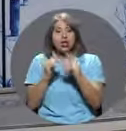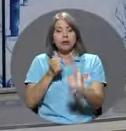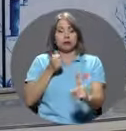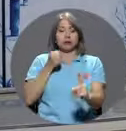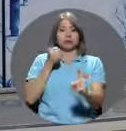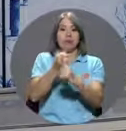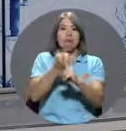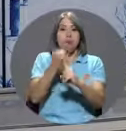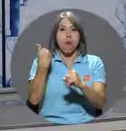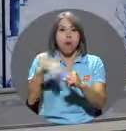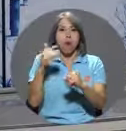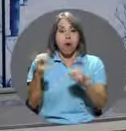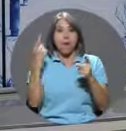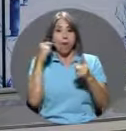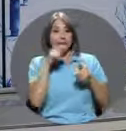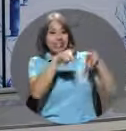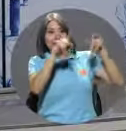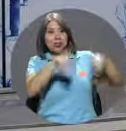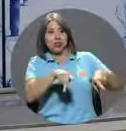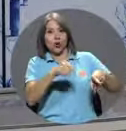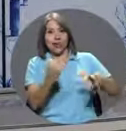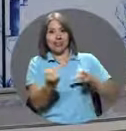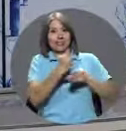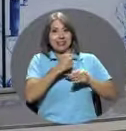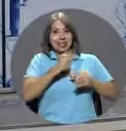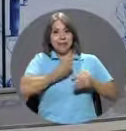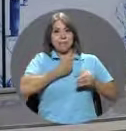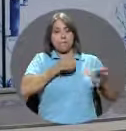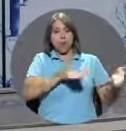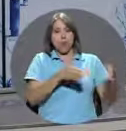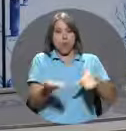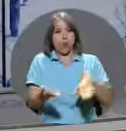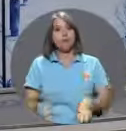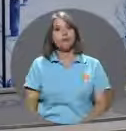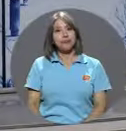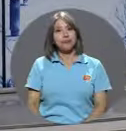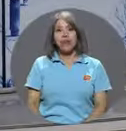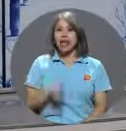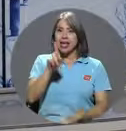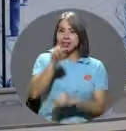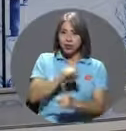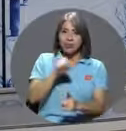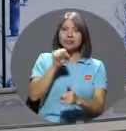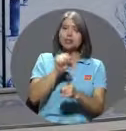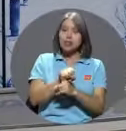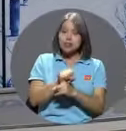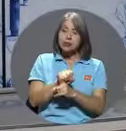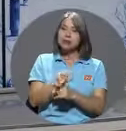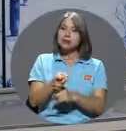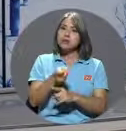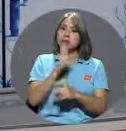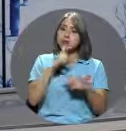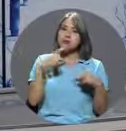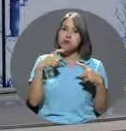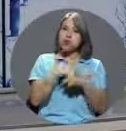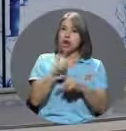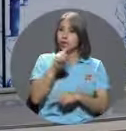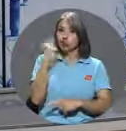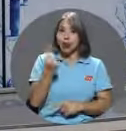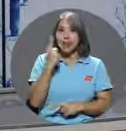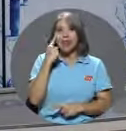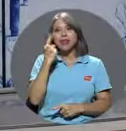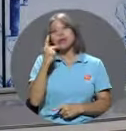persona. Es una situación muy compleja, ¿verdad? Que no solo hay que fijarse entonces en esa persona que